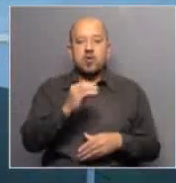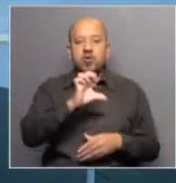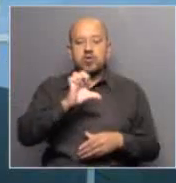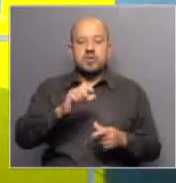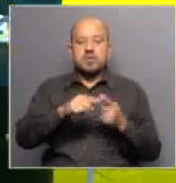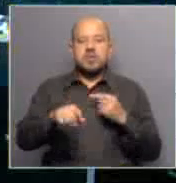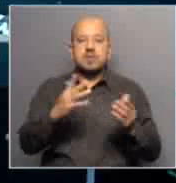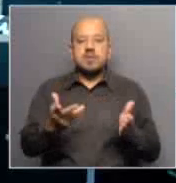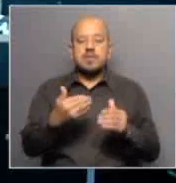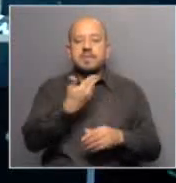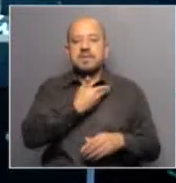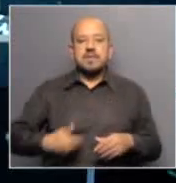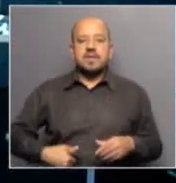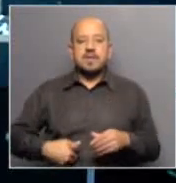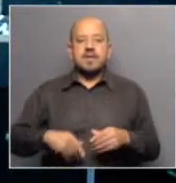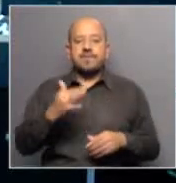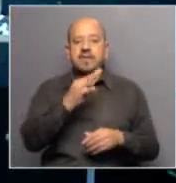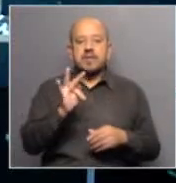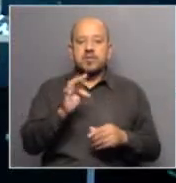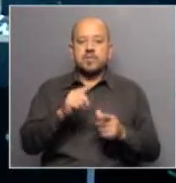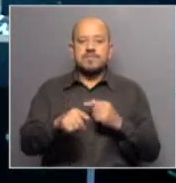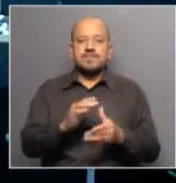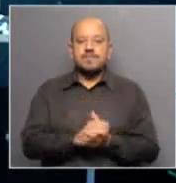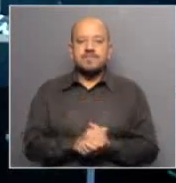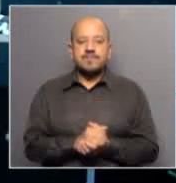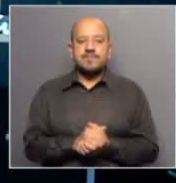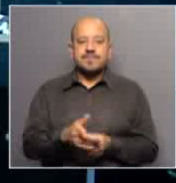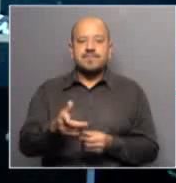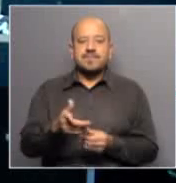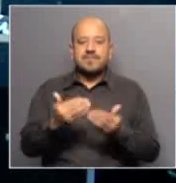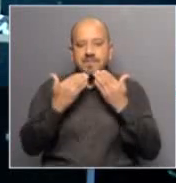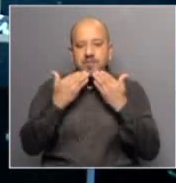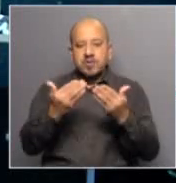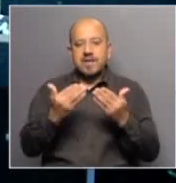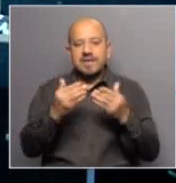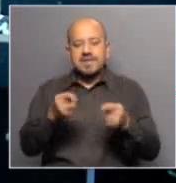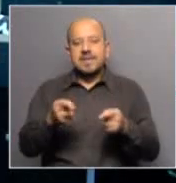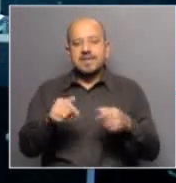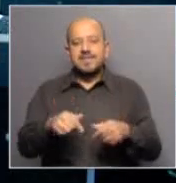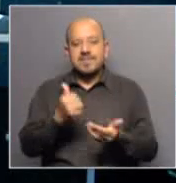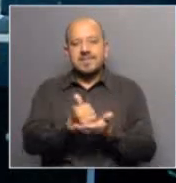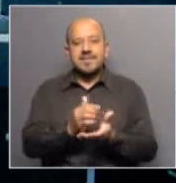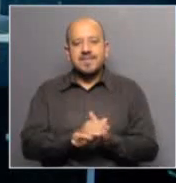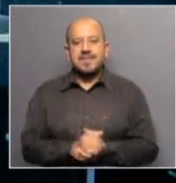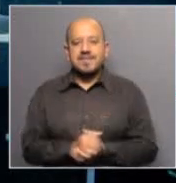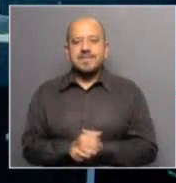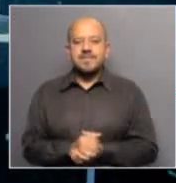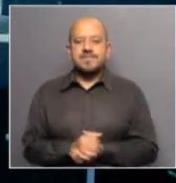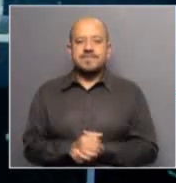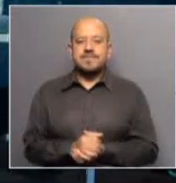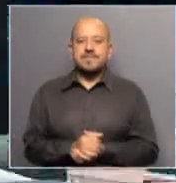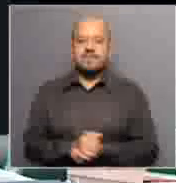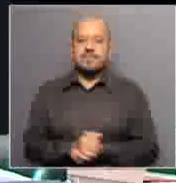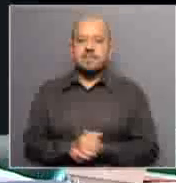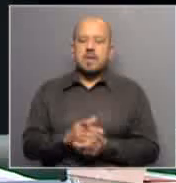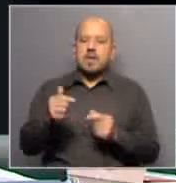Clubes Canábicos. María José, bienvenida. Hola, muchas gracias por el espacio en el programa, muy amables. María José,